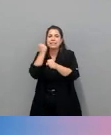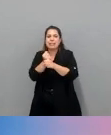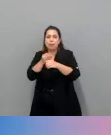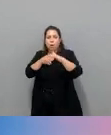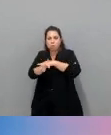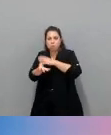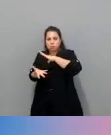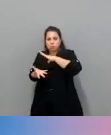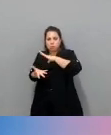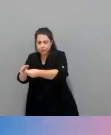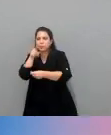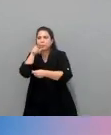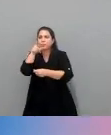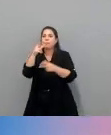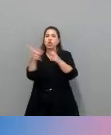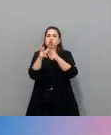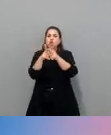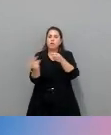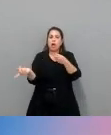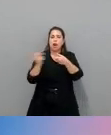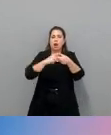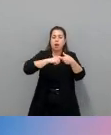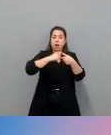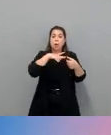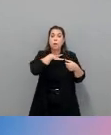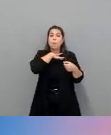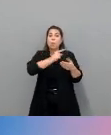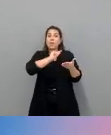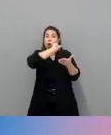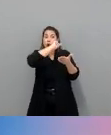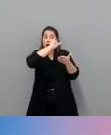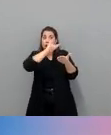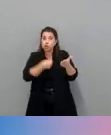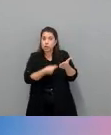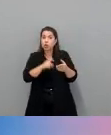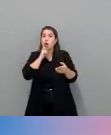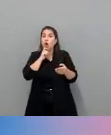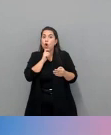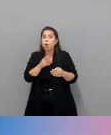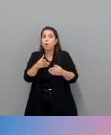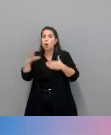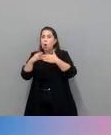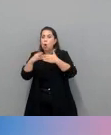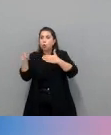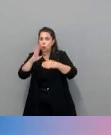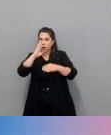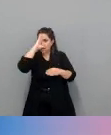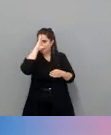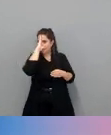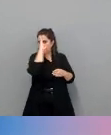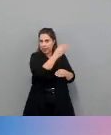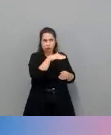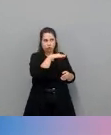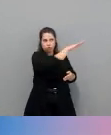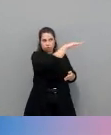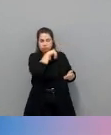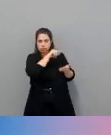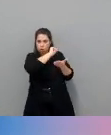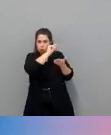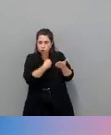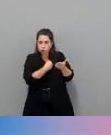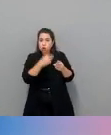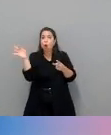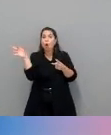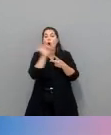participación social, y puede ser contratado directamente a través de la persona dependiente,